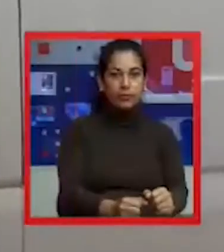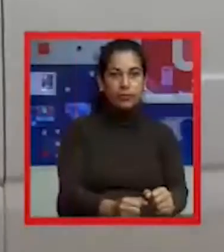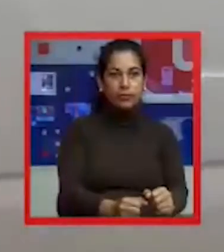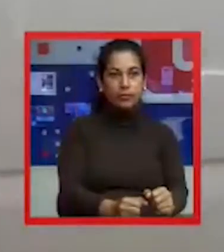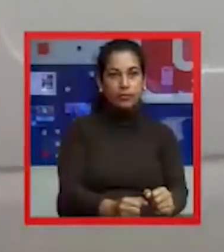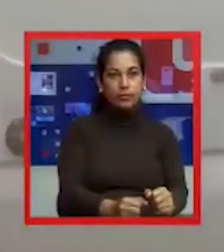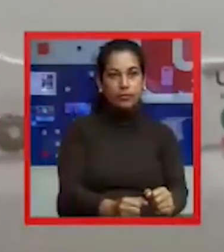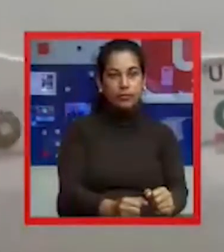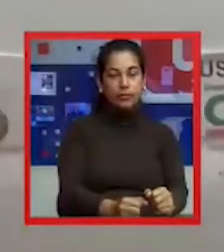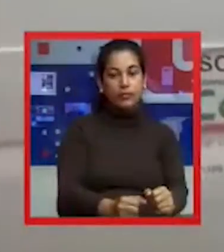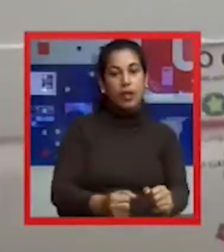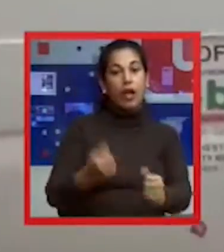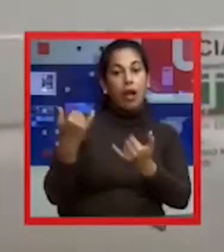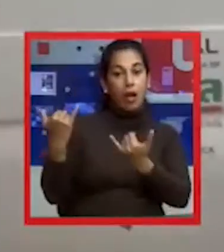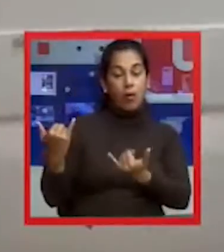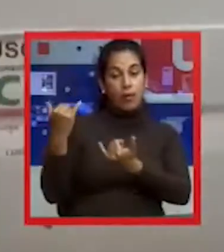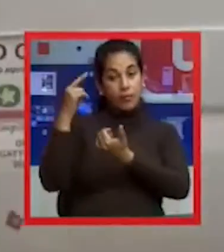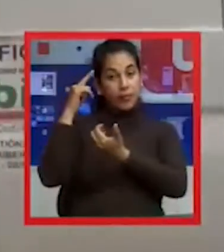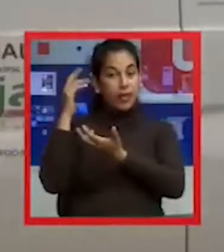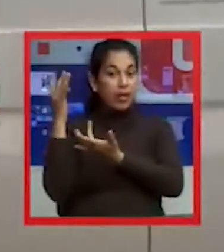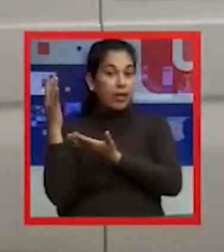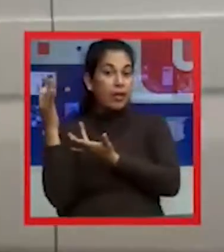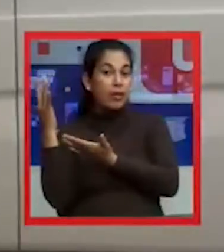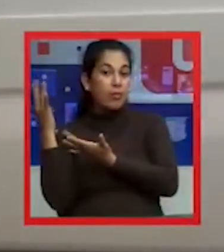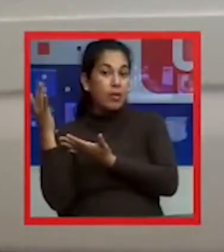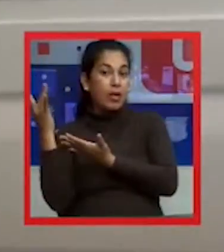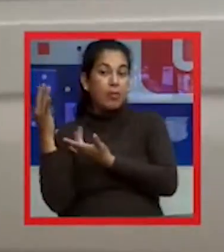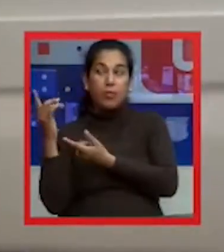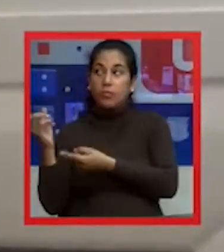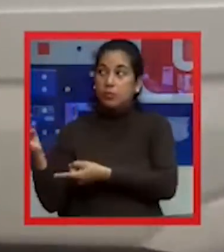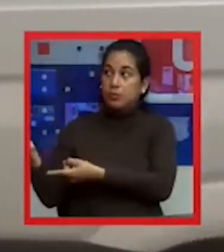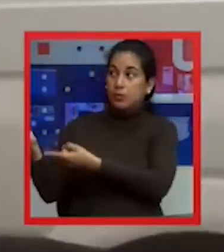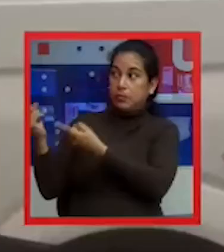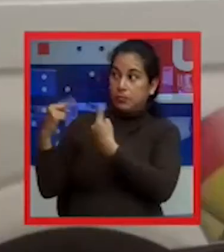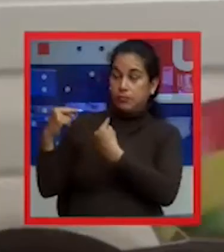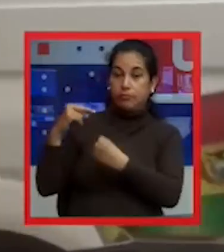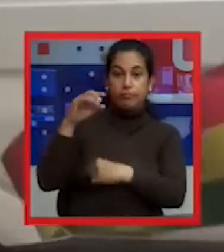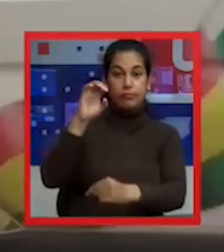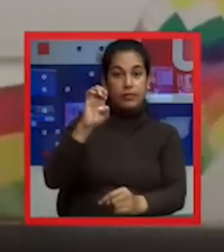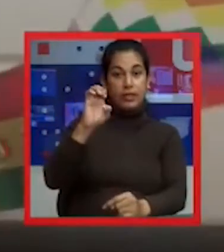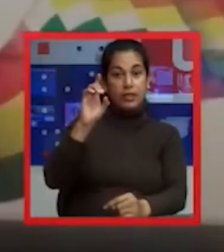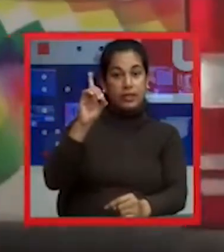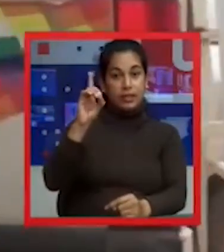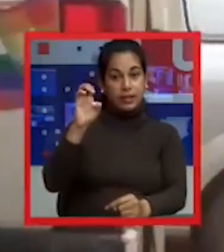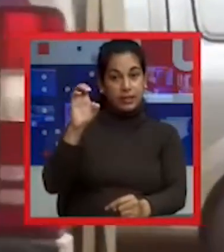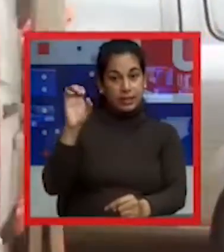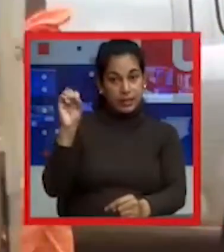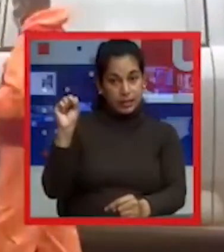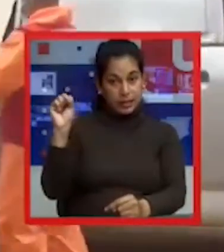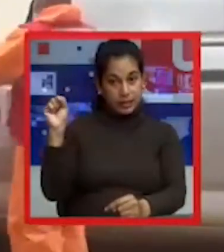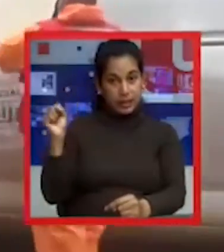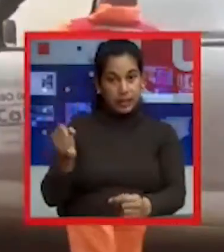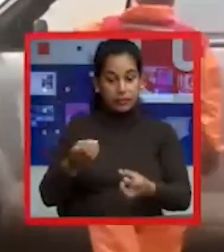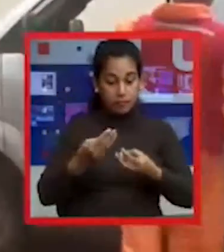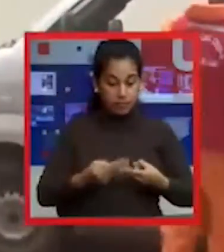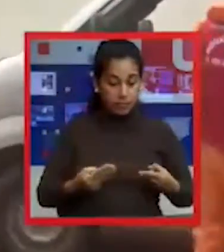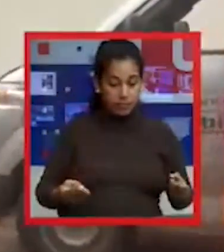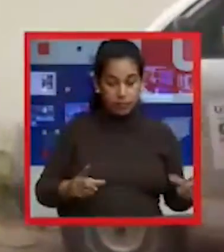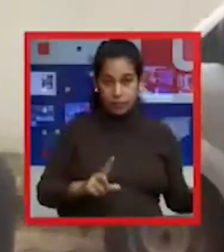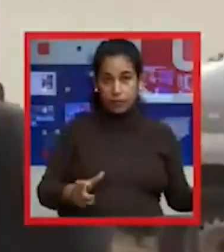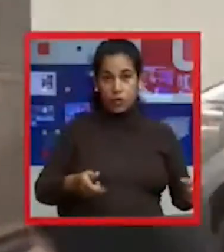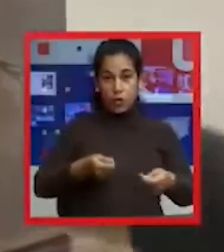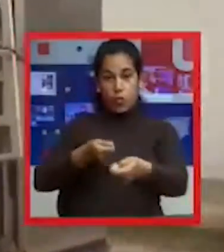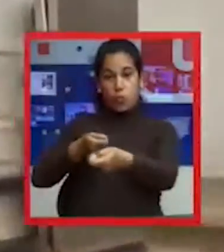COVID-19. Estamos a la espera del CEDES, ya que lo remita a la Dirección Municipal de Salud. Los equipos están listos para hacer